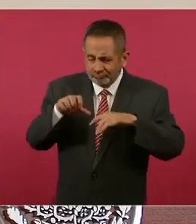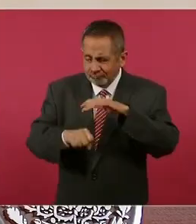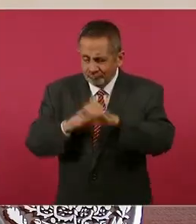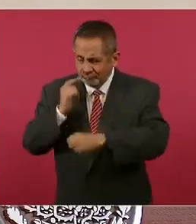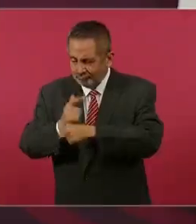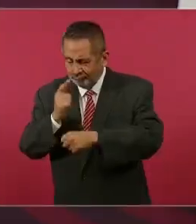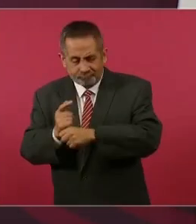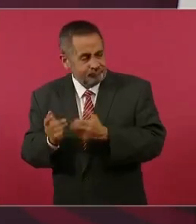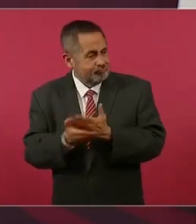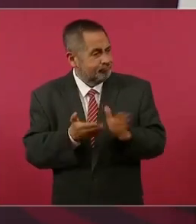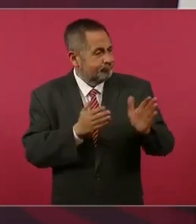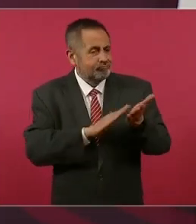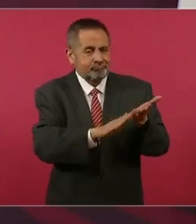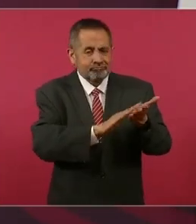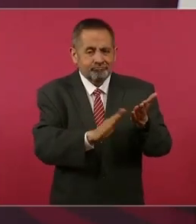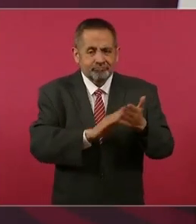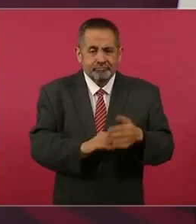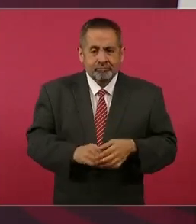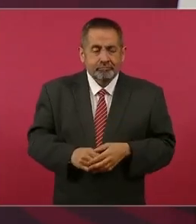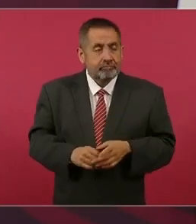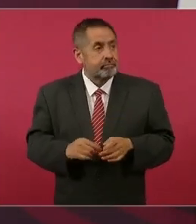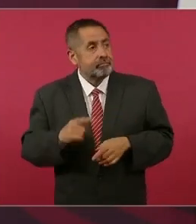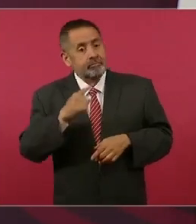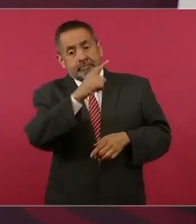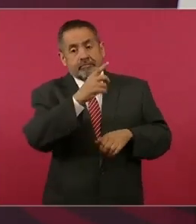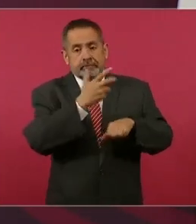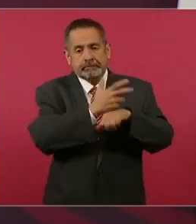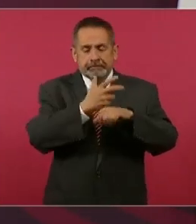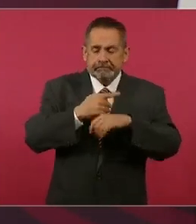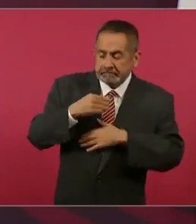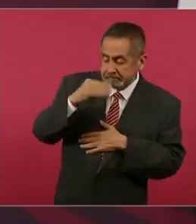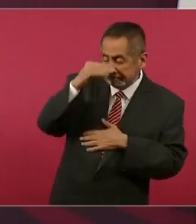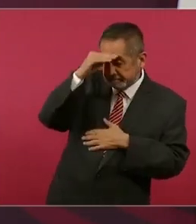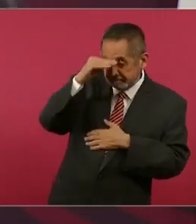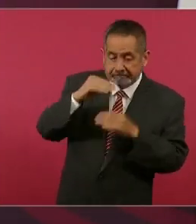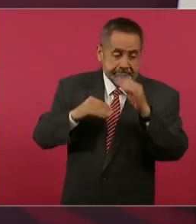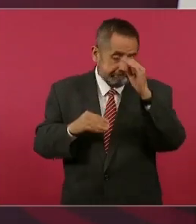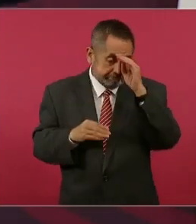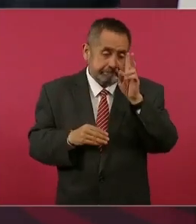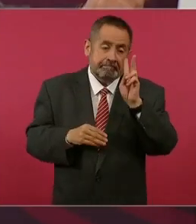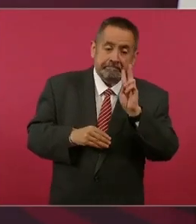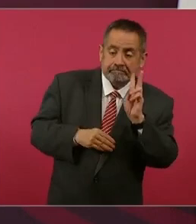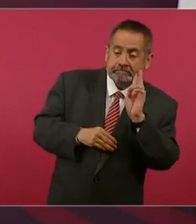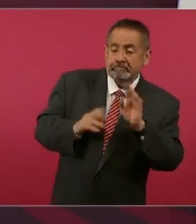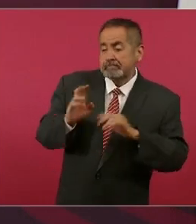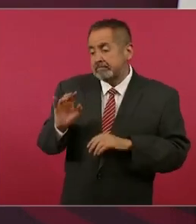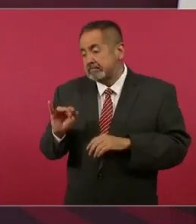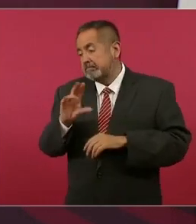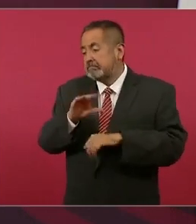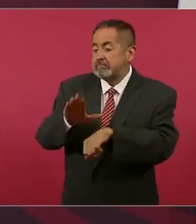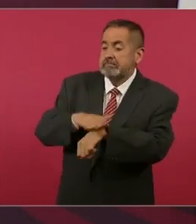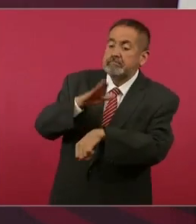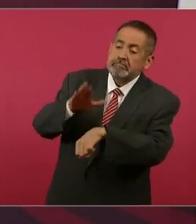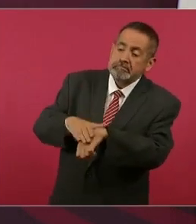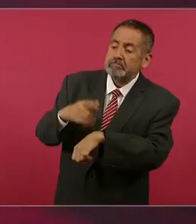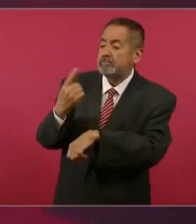están pensando, ¿no?, las agencias encargadas de esto, si nos van a dar categoría 1.